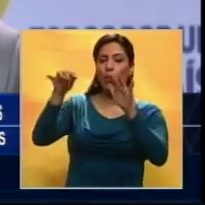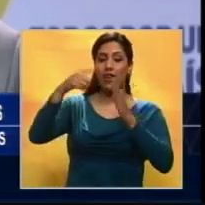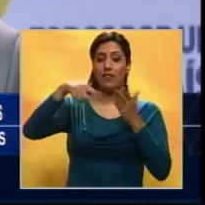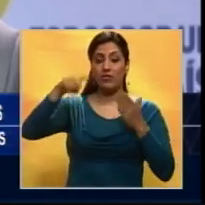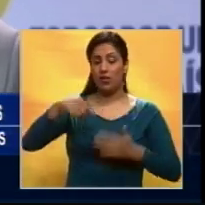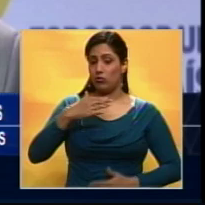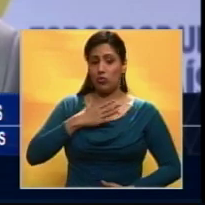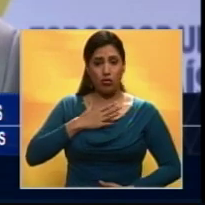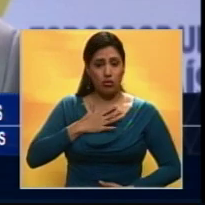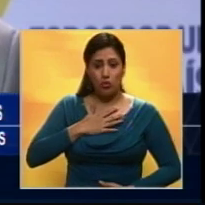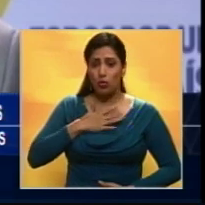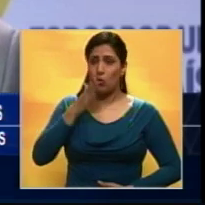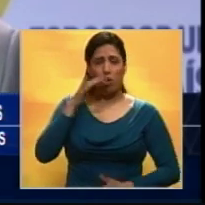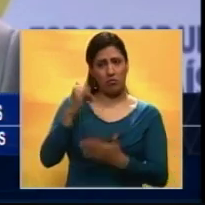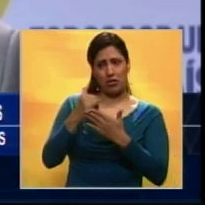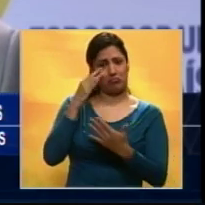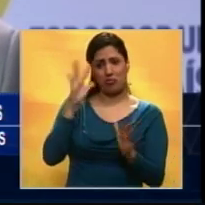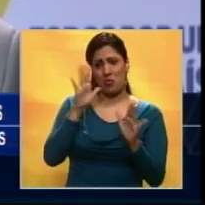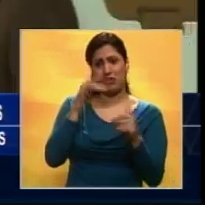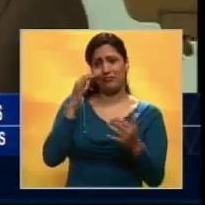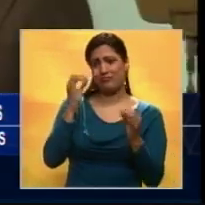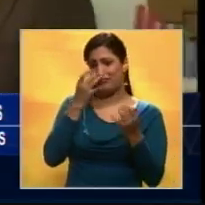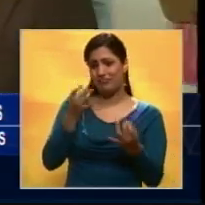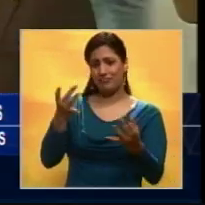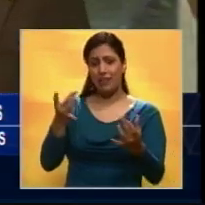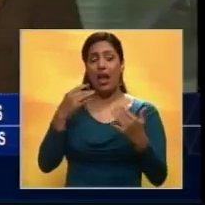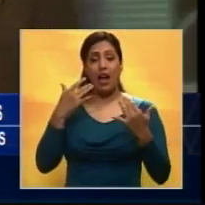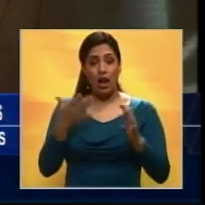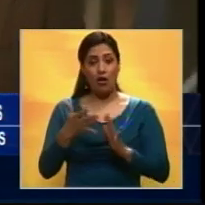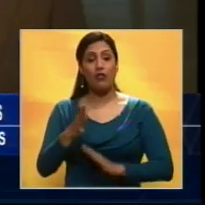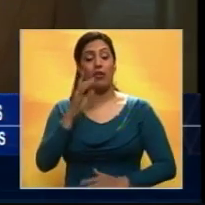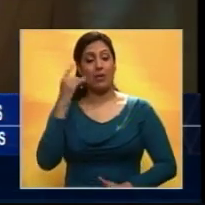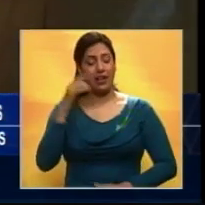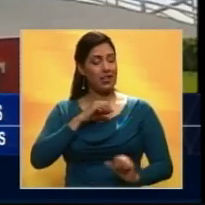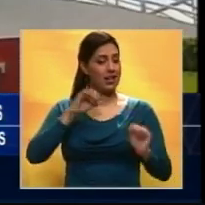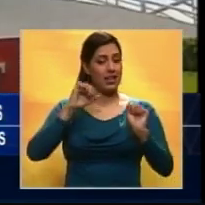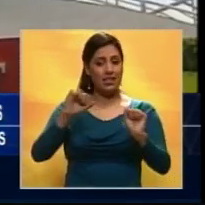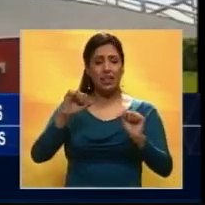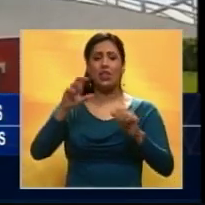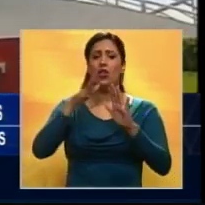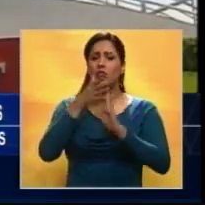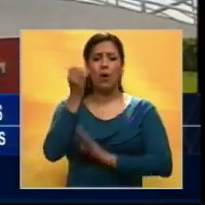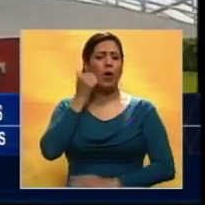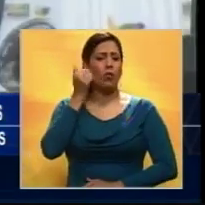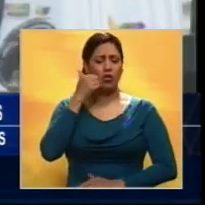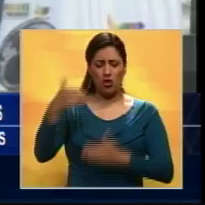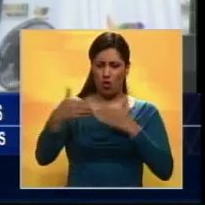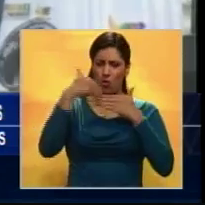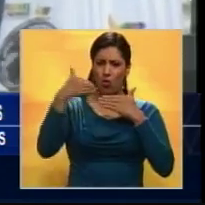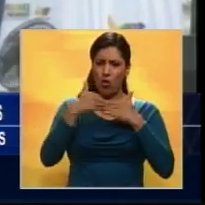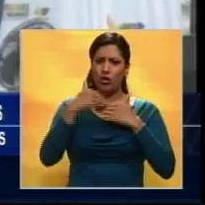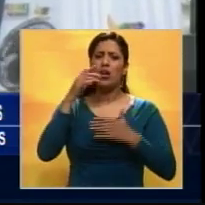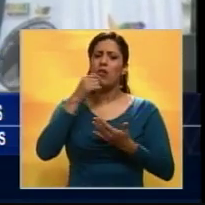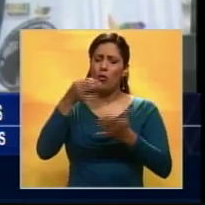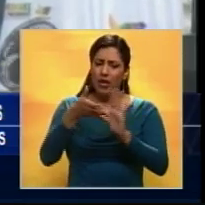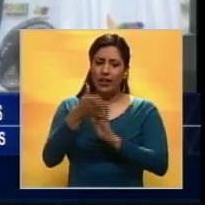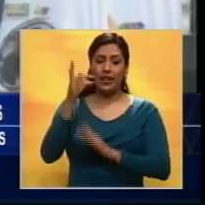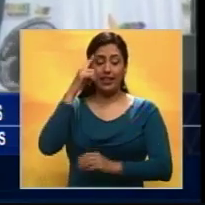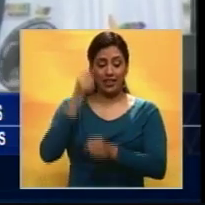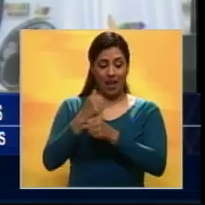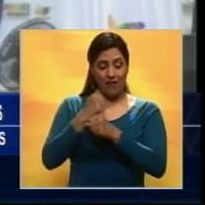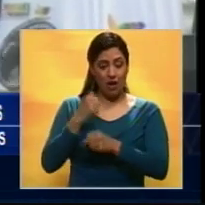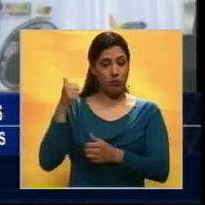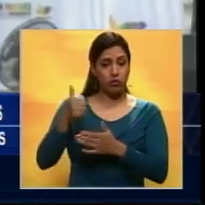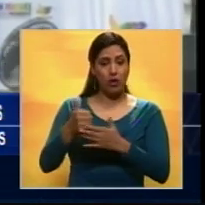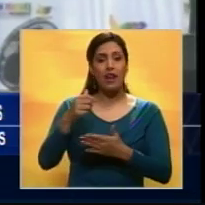afirmar que no hay pruebas de ello. En un comunicado, Roberto Prieto rechazó las calumnias en su contra y enfatizó que durante su